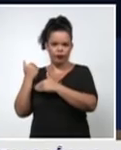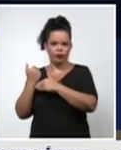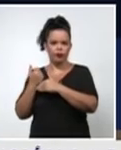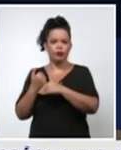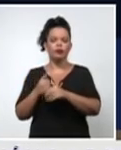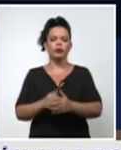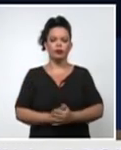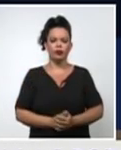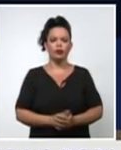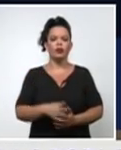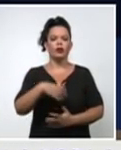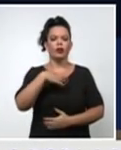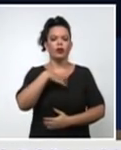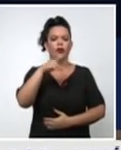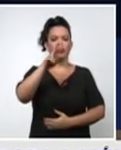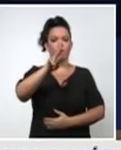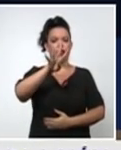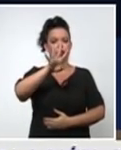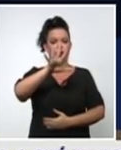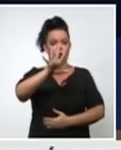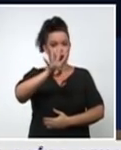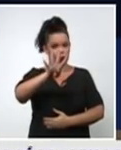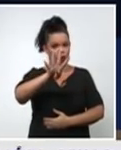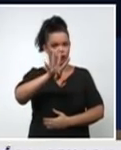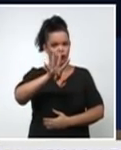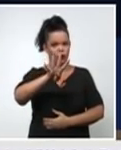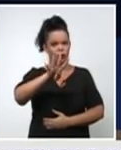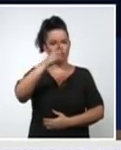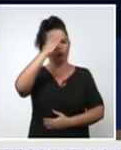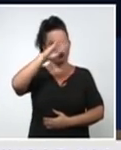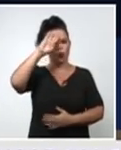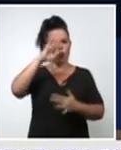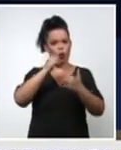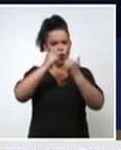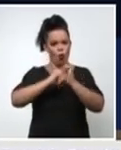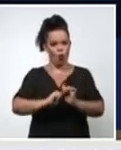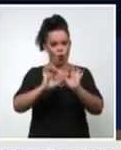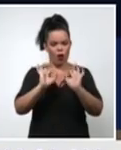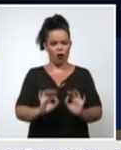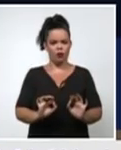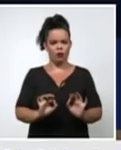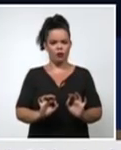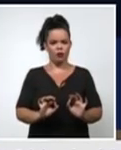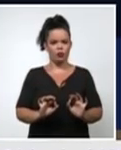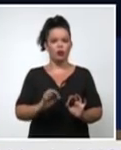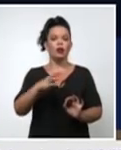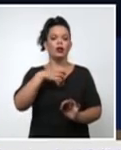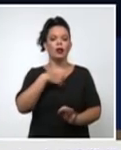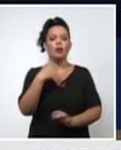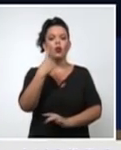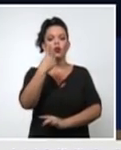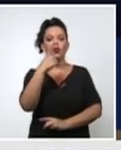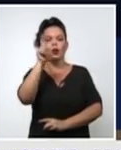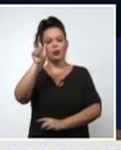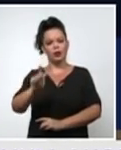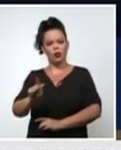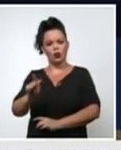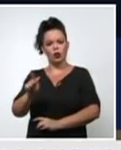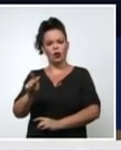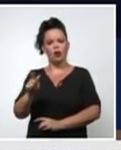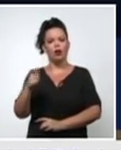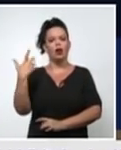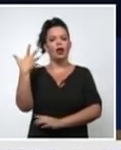24 son cubanos. No obstante, a diferencia de días anteriores, tenemos un extranjero confirmado en el día de